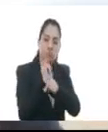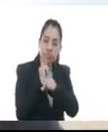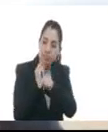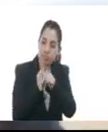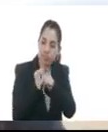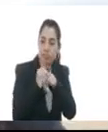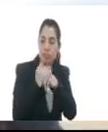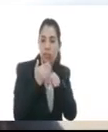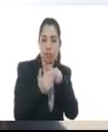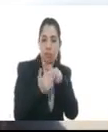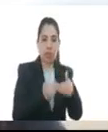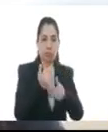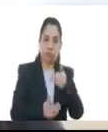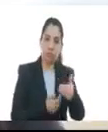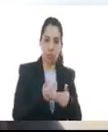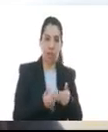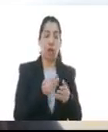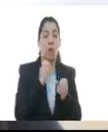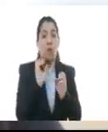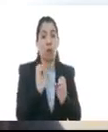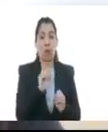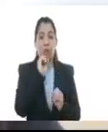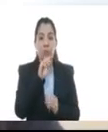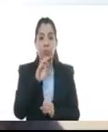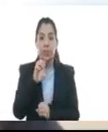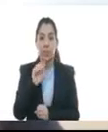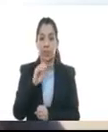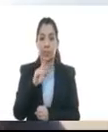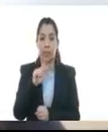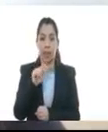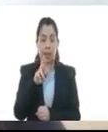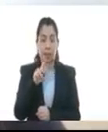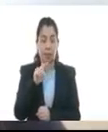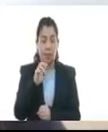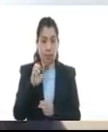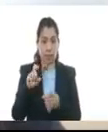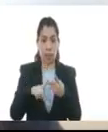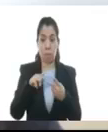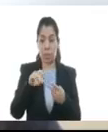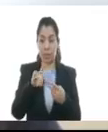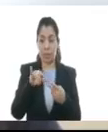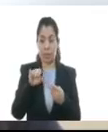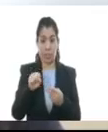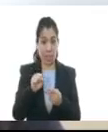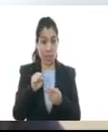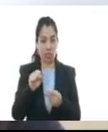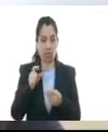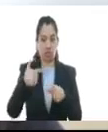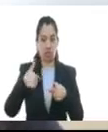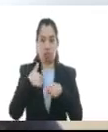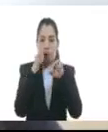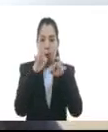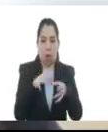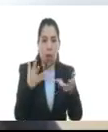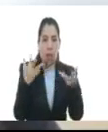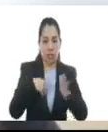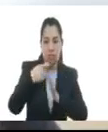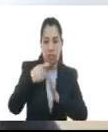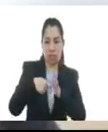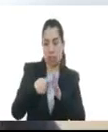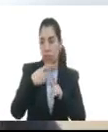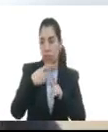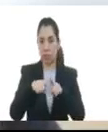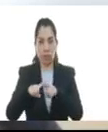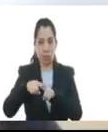Melissa, lograr que se publique, ¿no? Lograr ese salto y ese trabajo que hay al interior